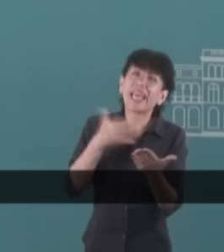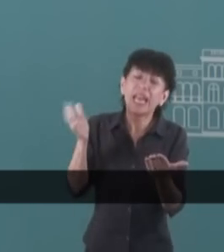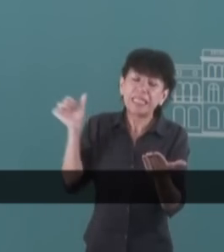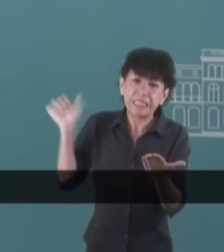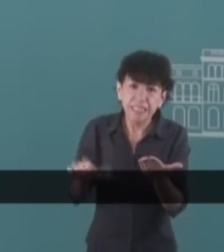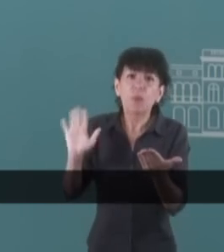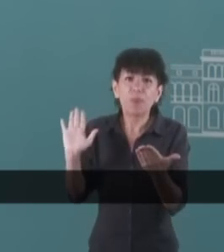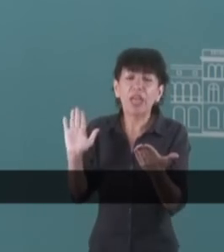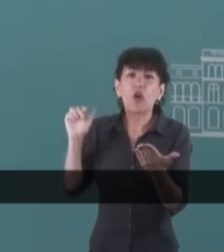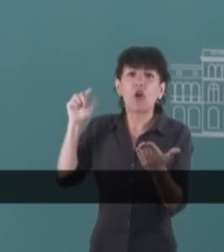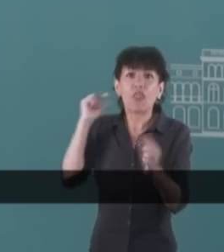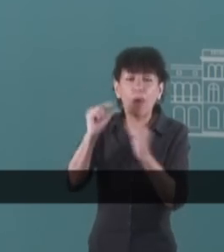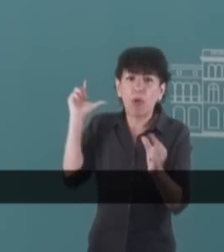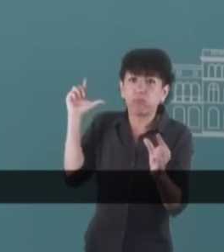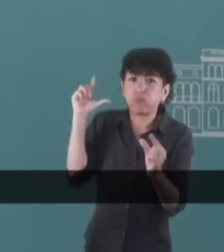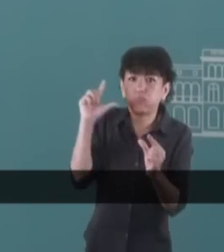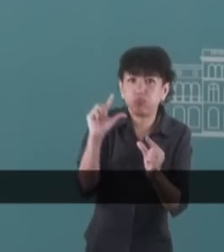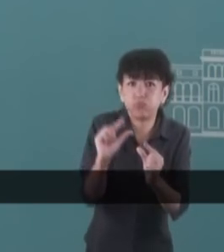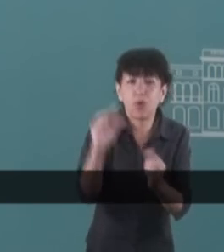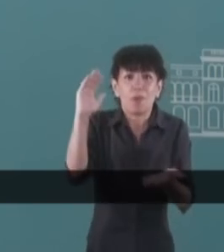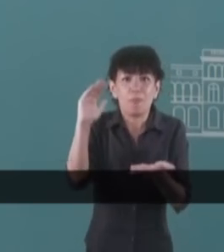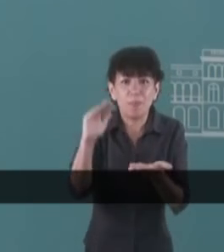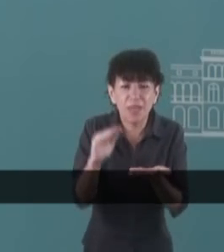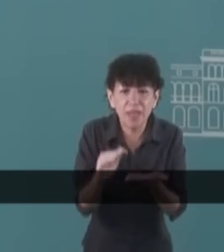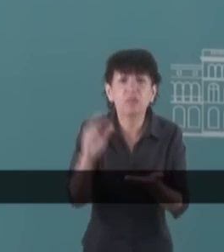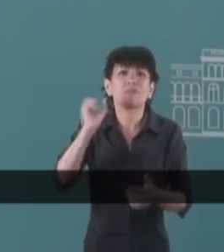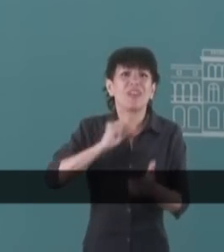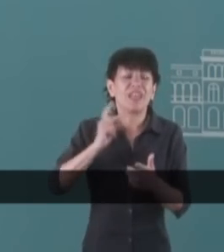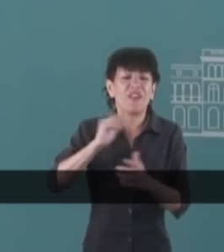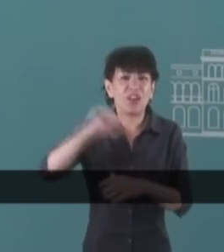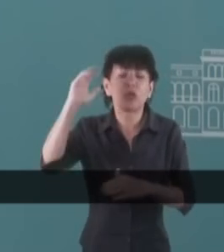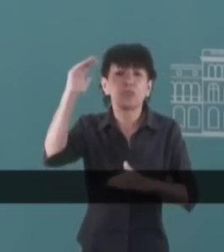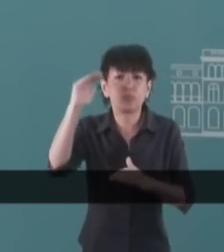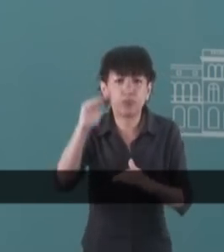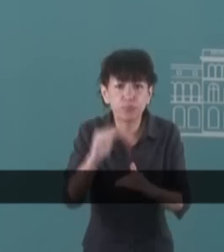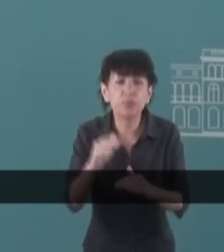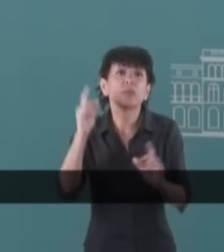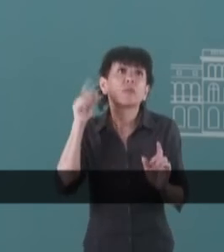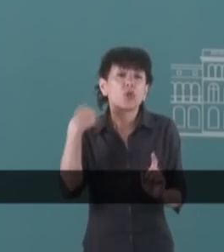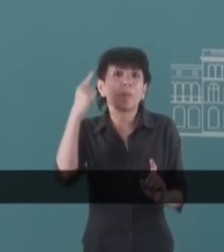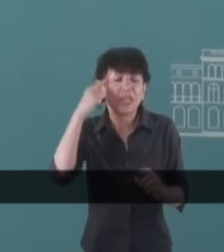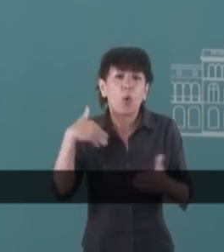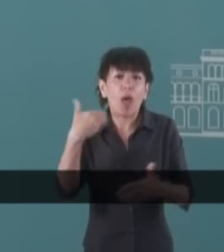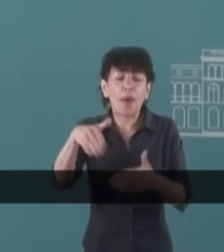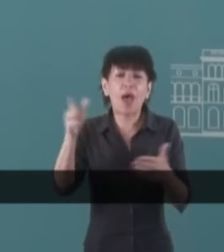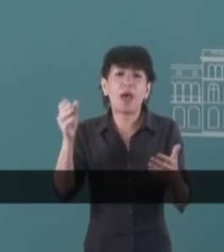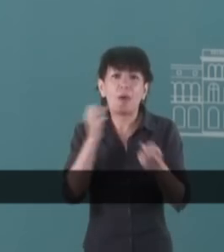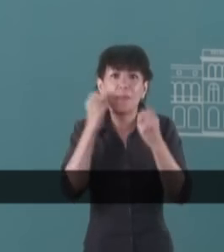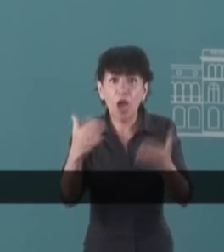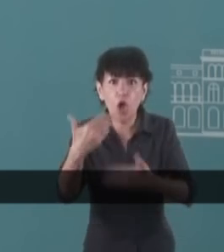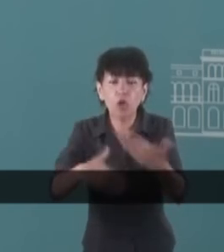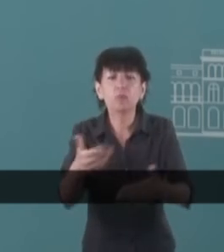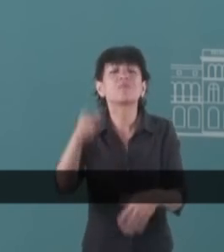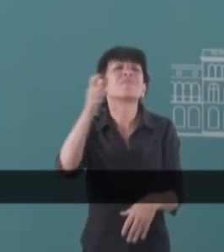buenos en el descenso, digamos, y esperamos que esto también se continúe. Habían dicho que, cuando ustedes ven los diarios